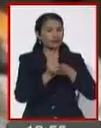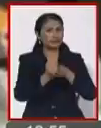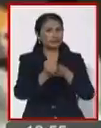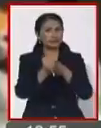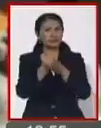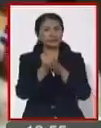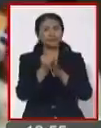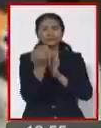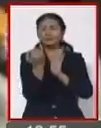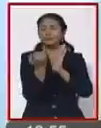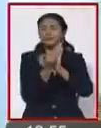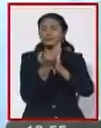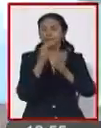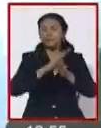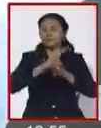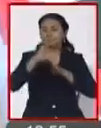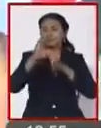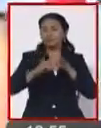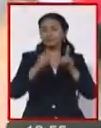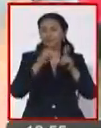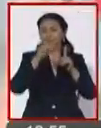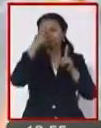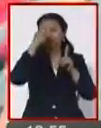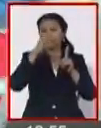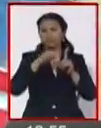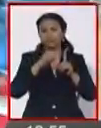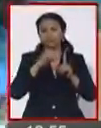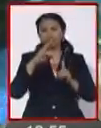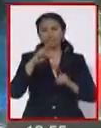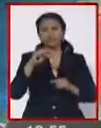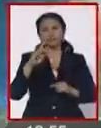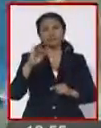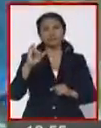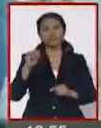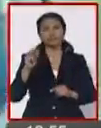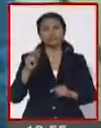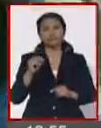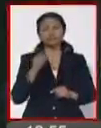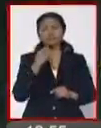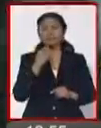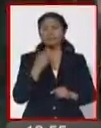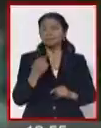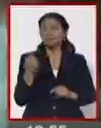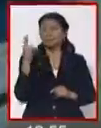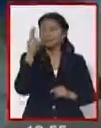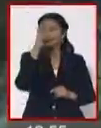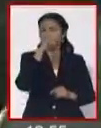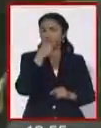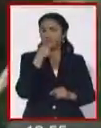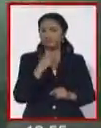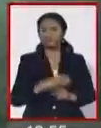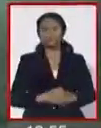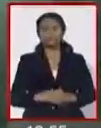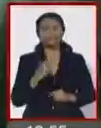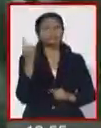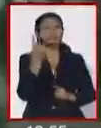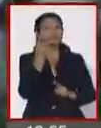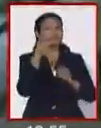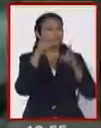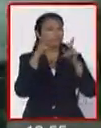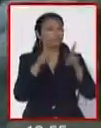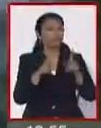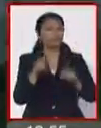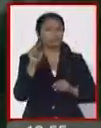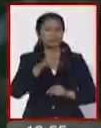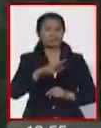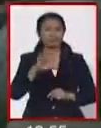a la identificación plena del ciudadano Mariano Tardelli. Lo que llama mucho la atención que una persona